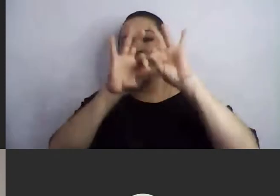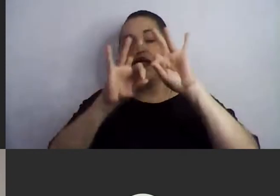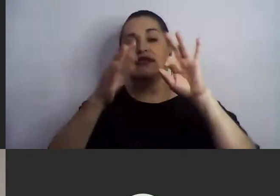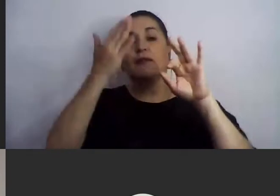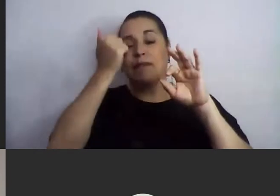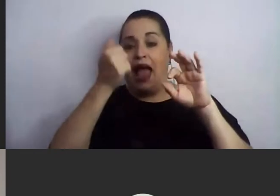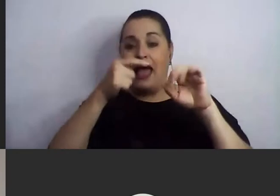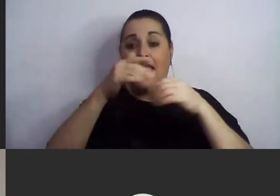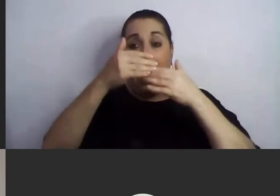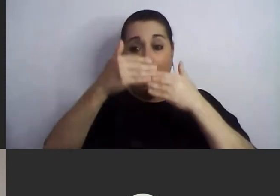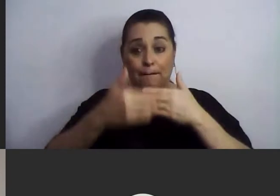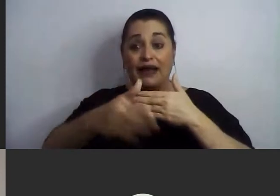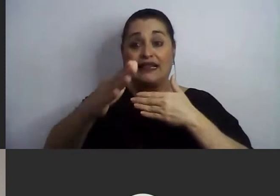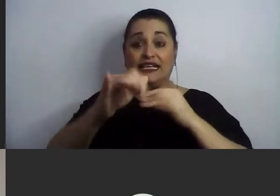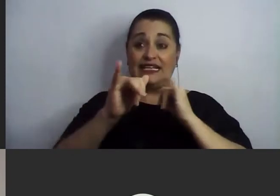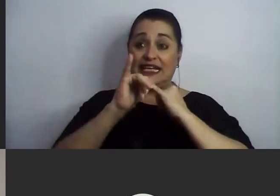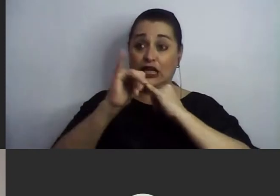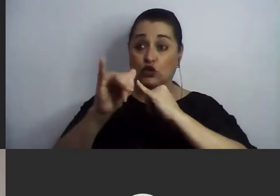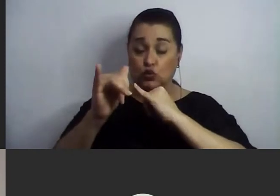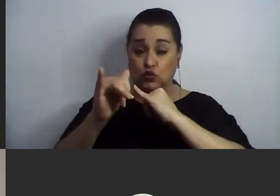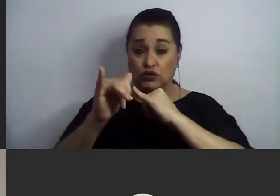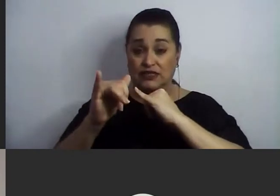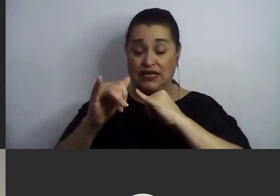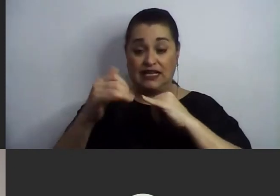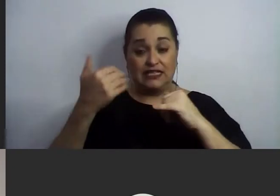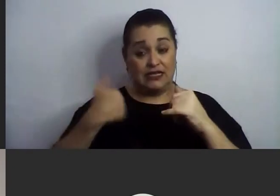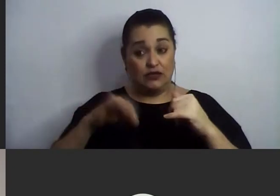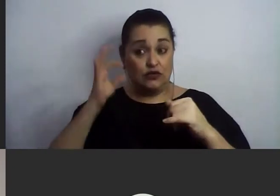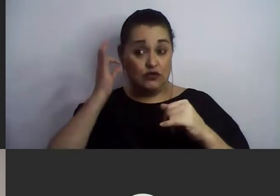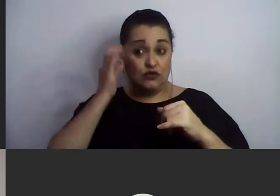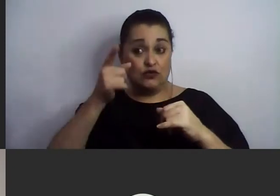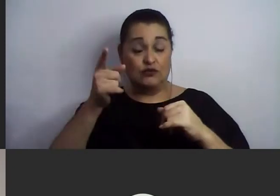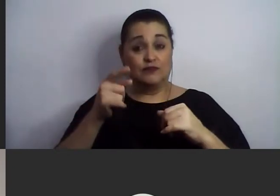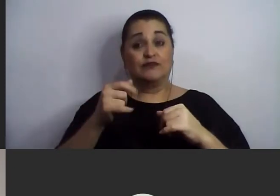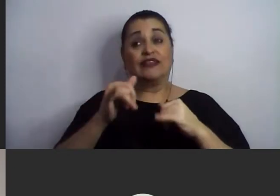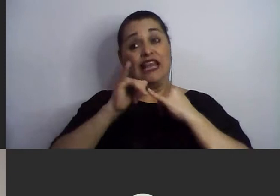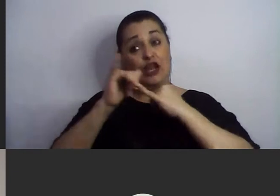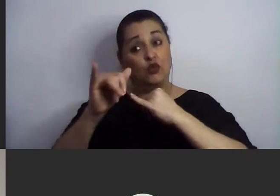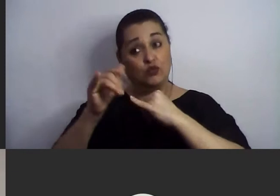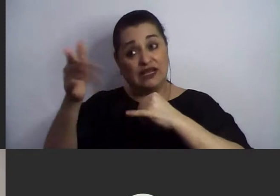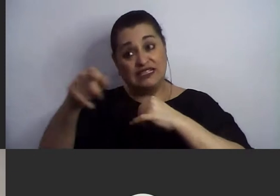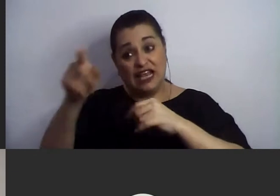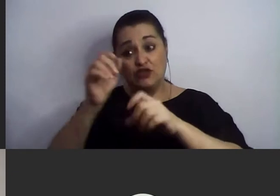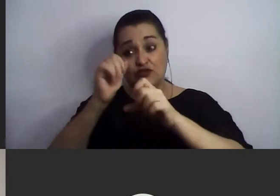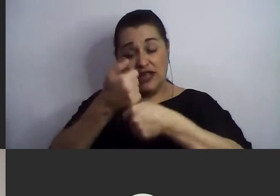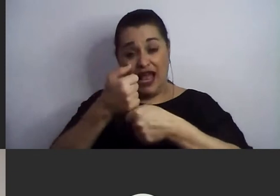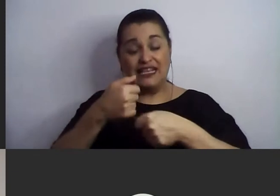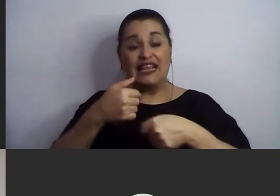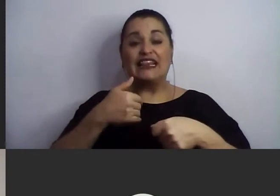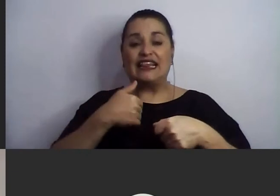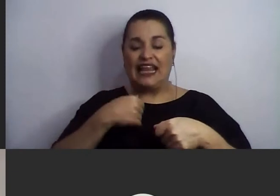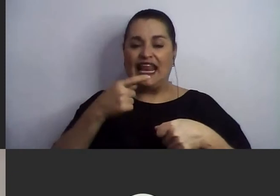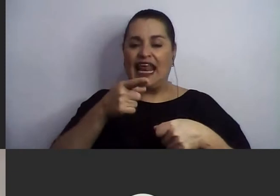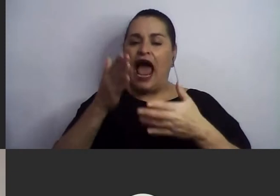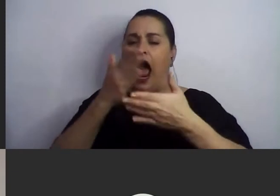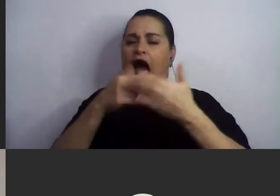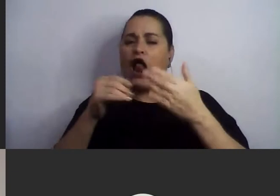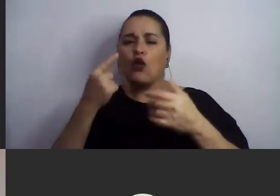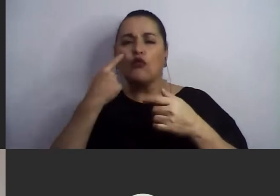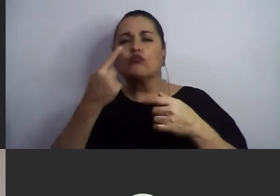de a partir de las denuncias de las y los habitantes como les indicaba pues tener un parámetro de cómo la población